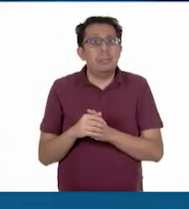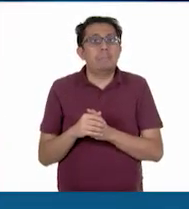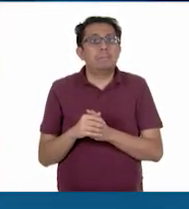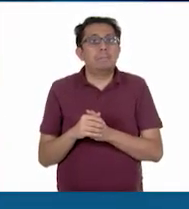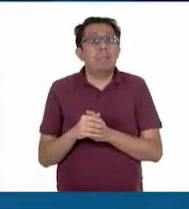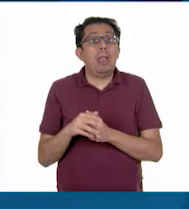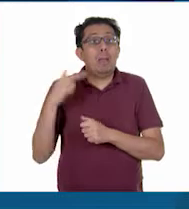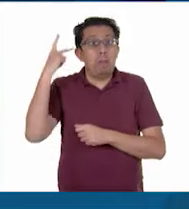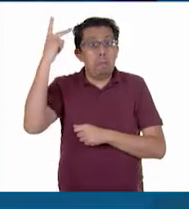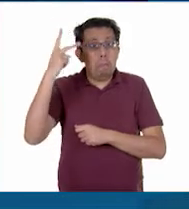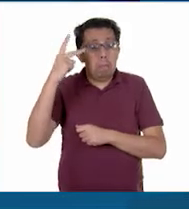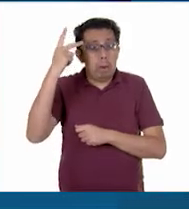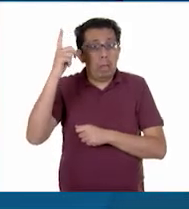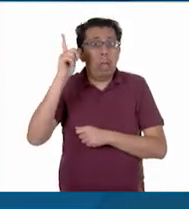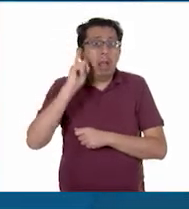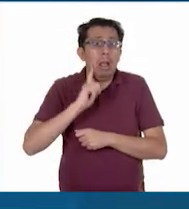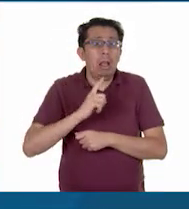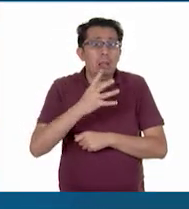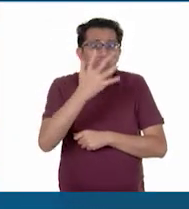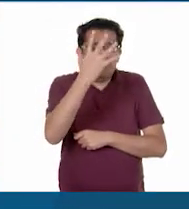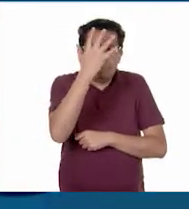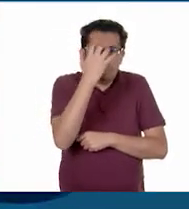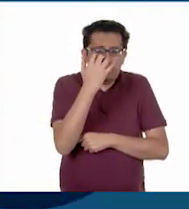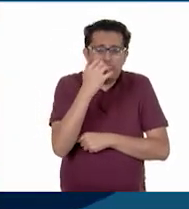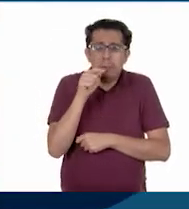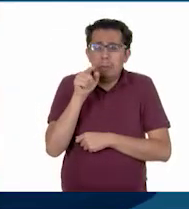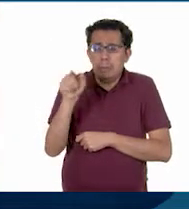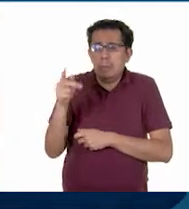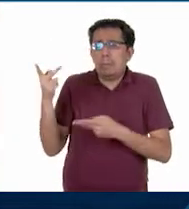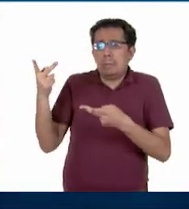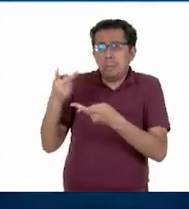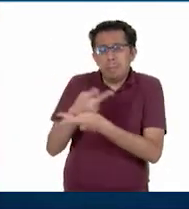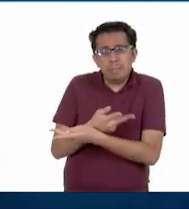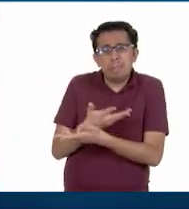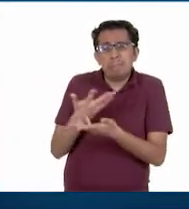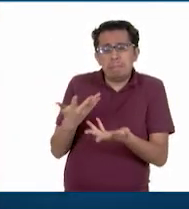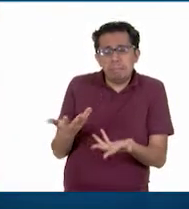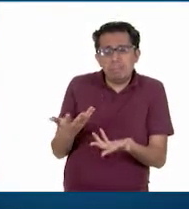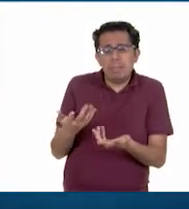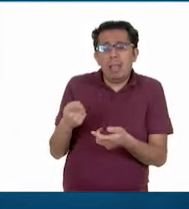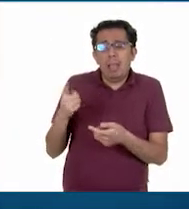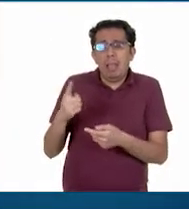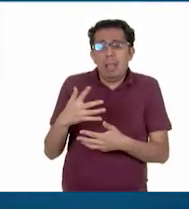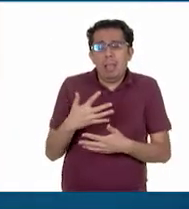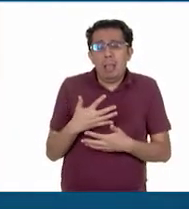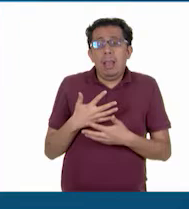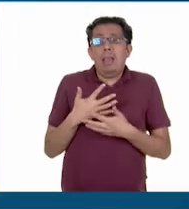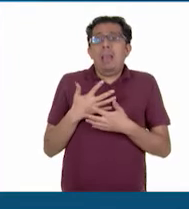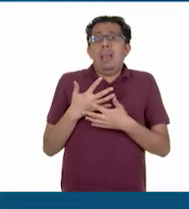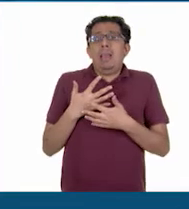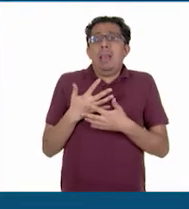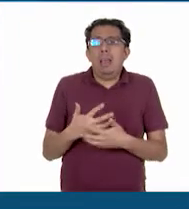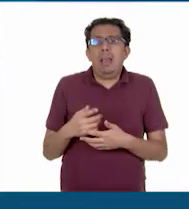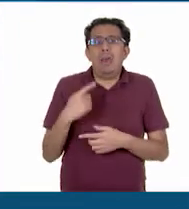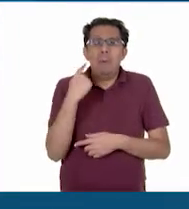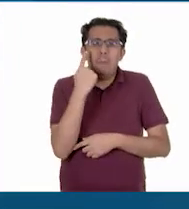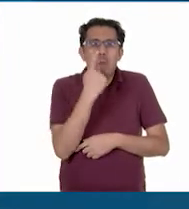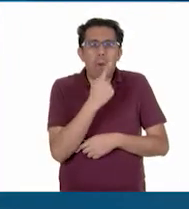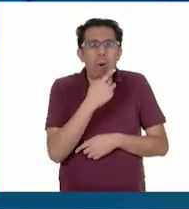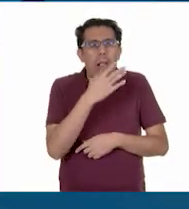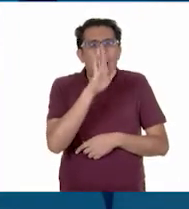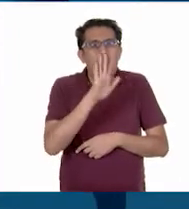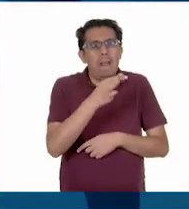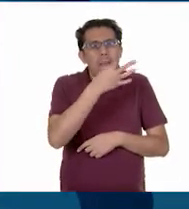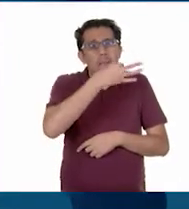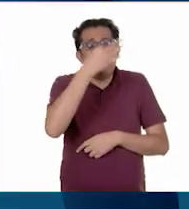La princesa está triste. ¿Qué tendrá la princesa? Los suspiros escapan de su boca de fresa, que ha